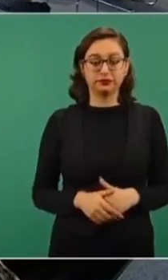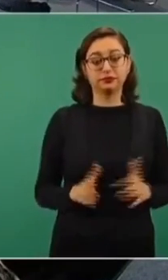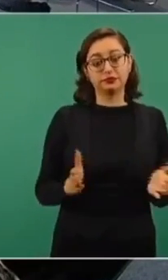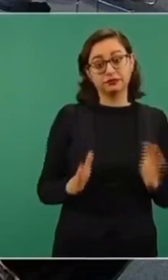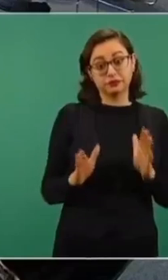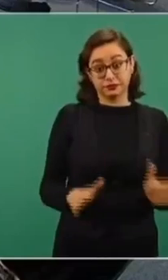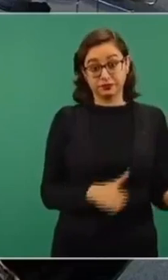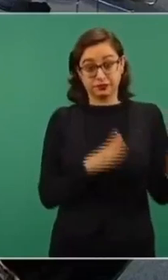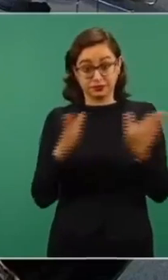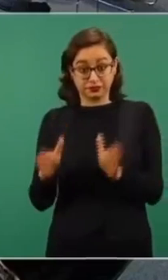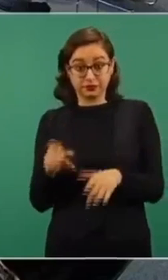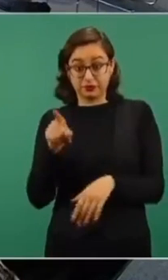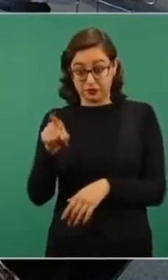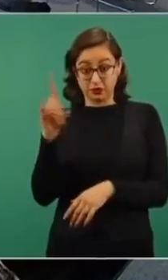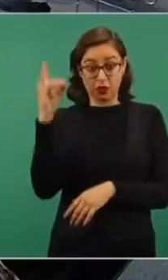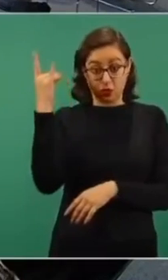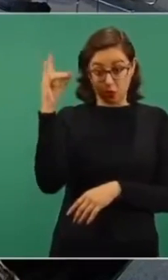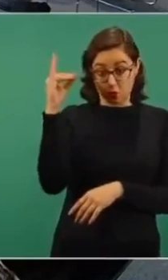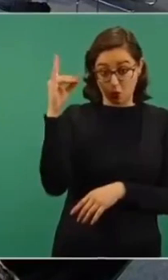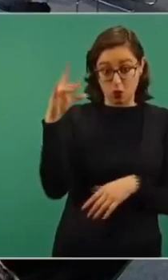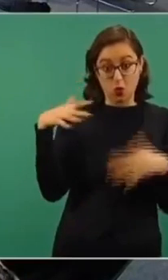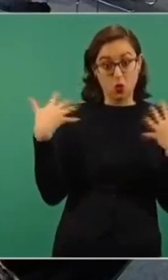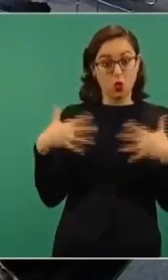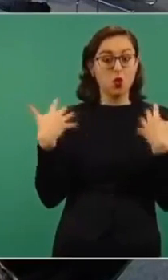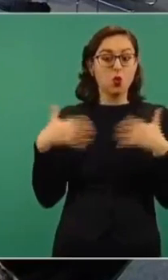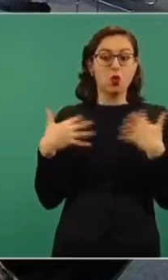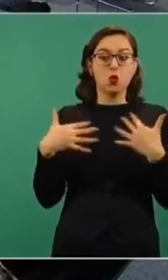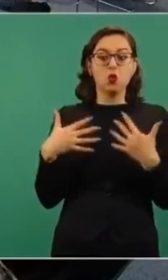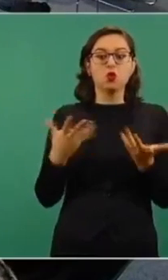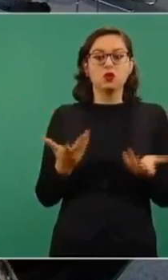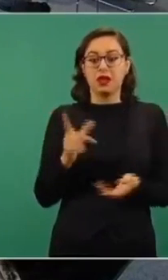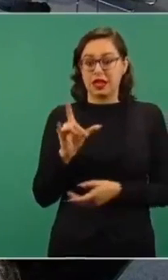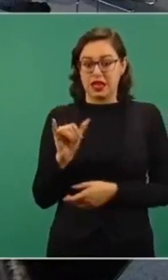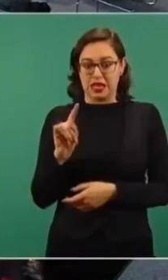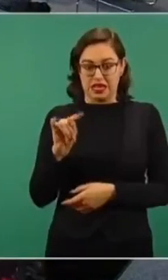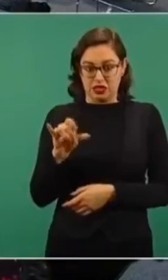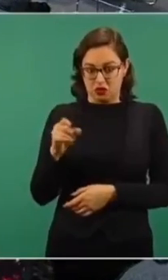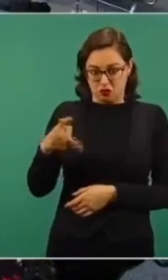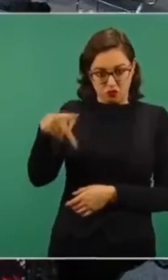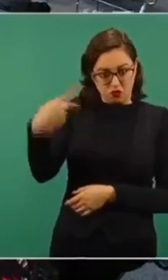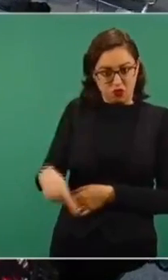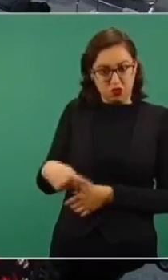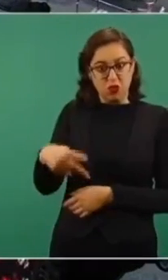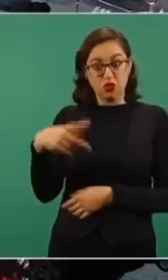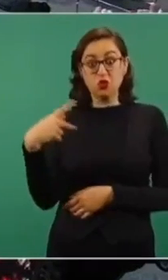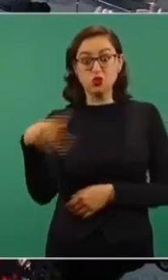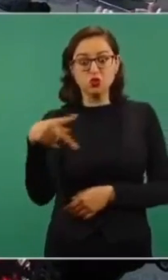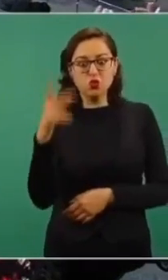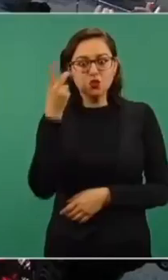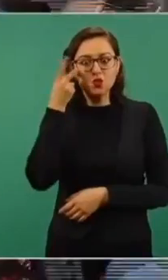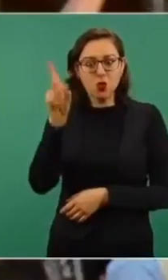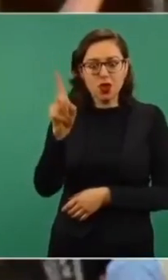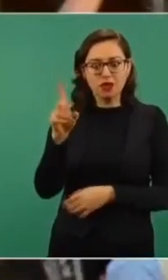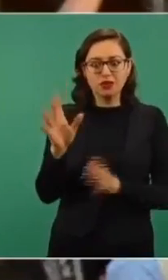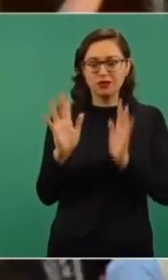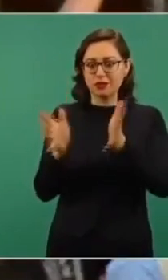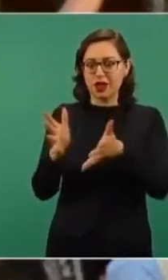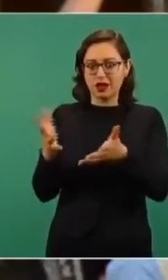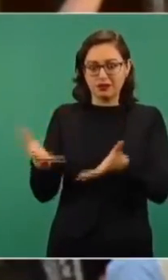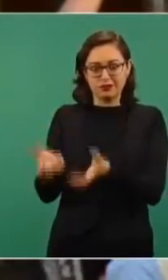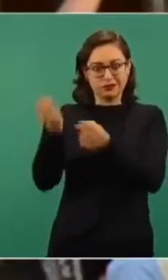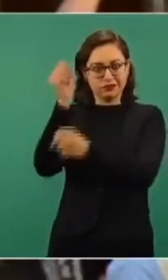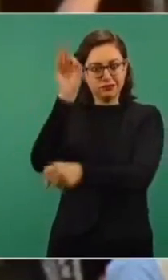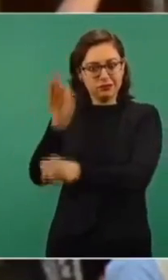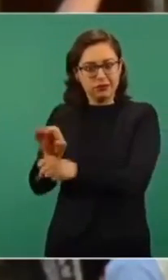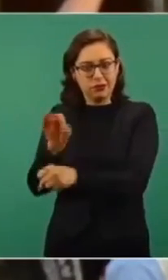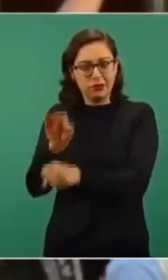caso emblemático en el mundo, porque ustedes nacionalizaron el litio. Y no solamente lo nacionalizaron,